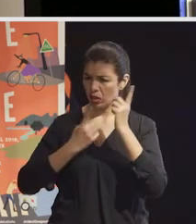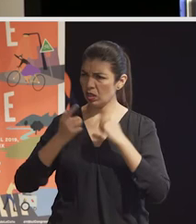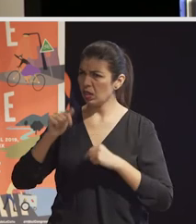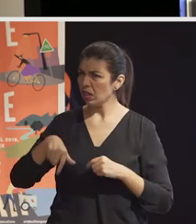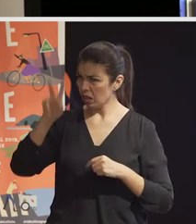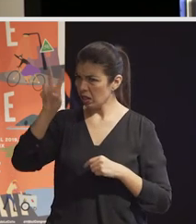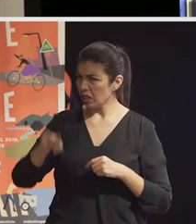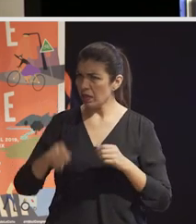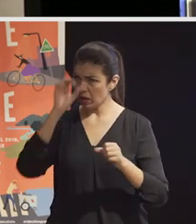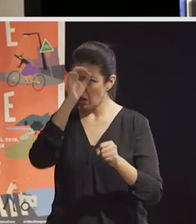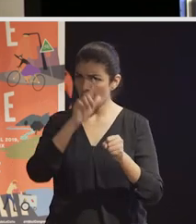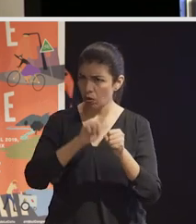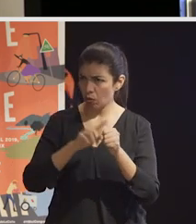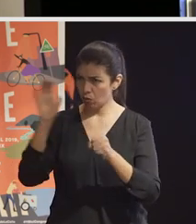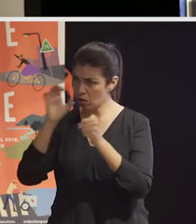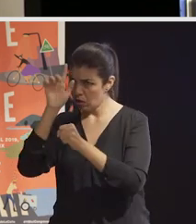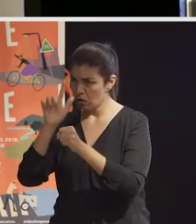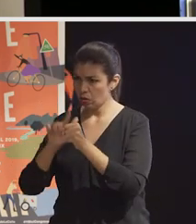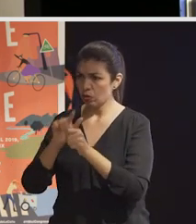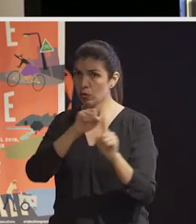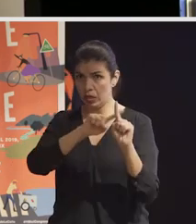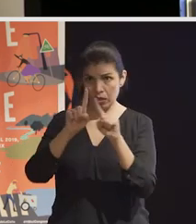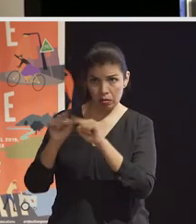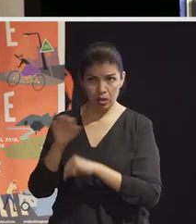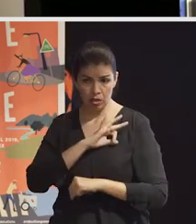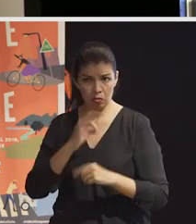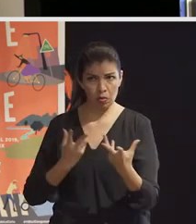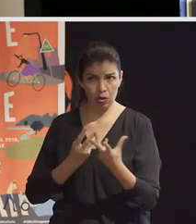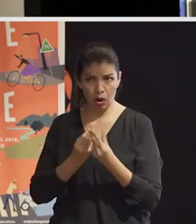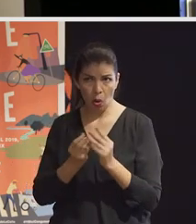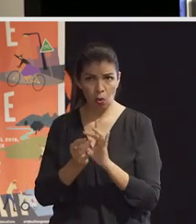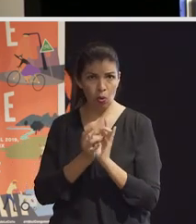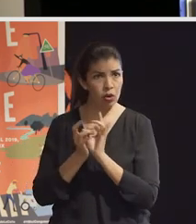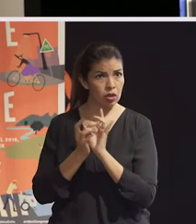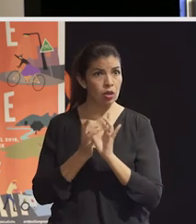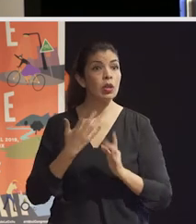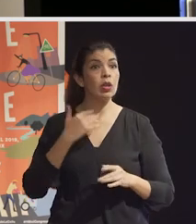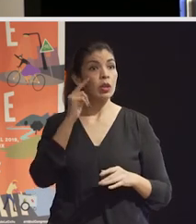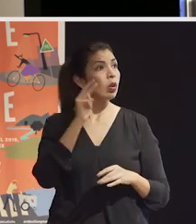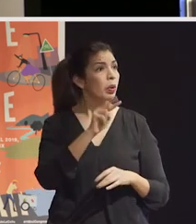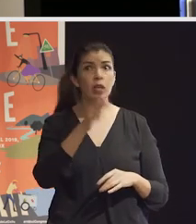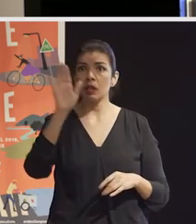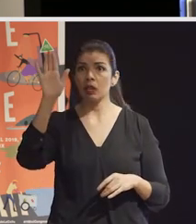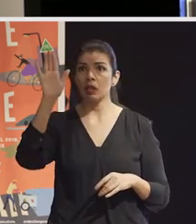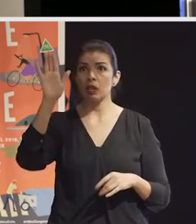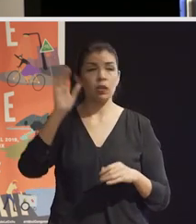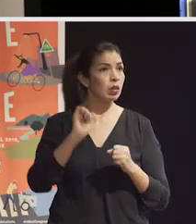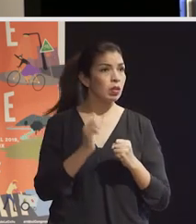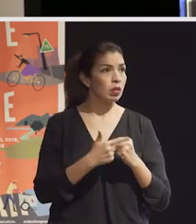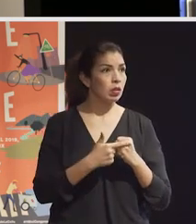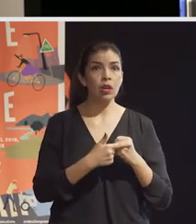creen que existe como la vivimos entonces veo una mano y ahora ahora vamos a su